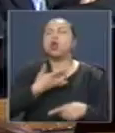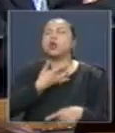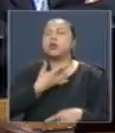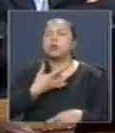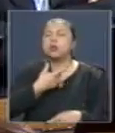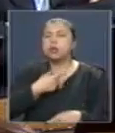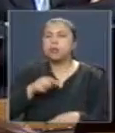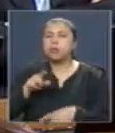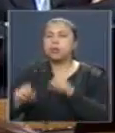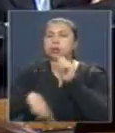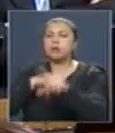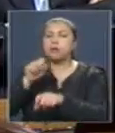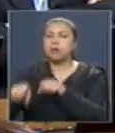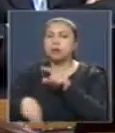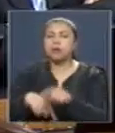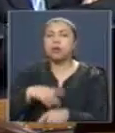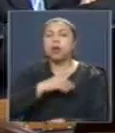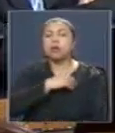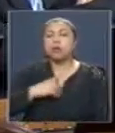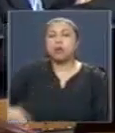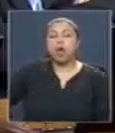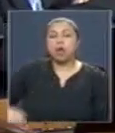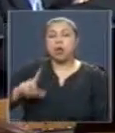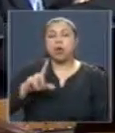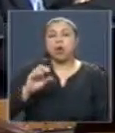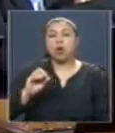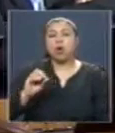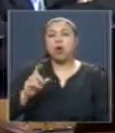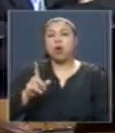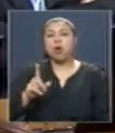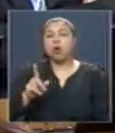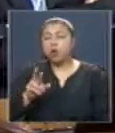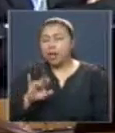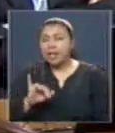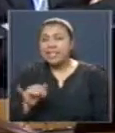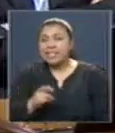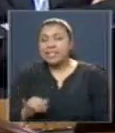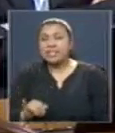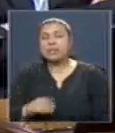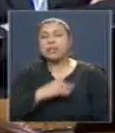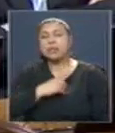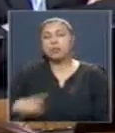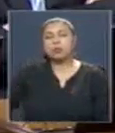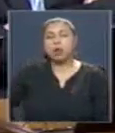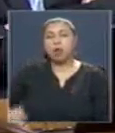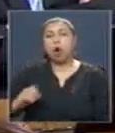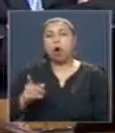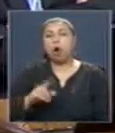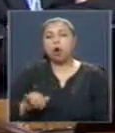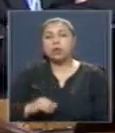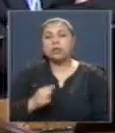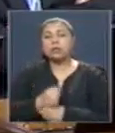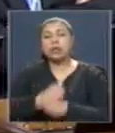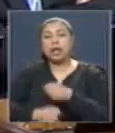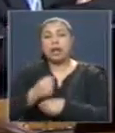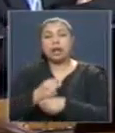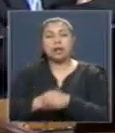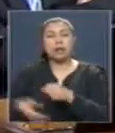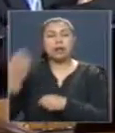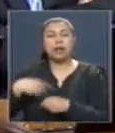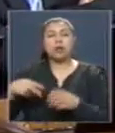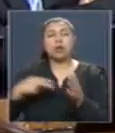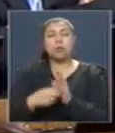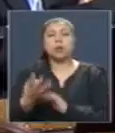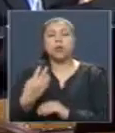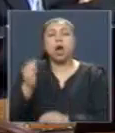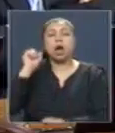también con el diputado Lorenzini y el diputado Ortiz el año 2014, cuando aprobamos la